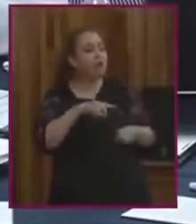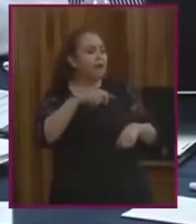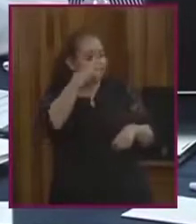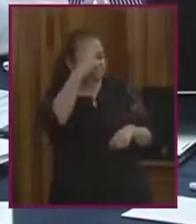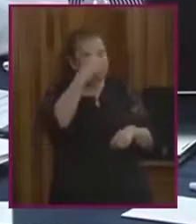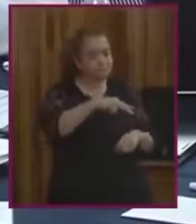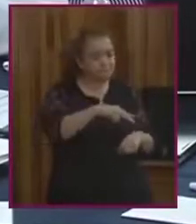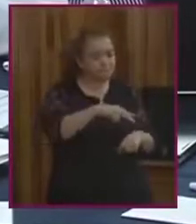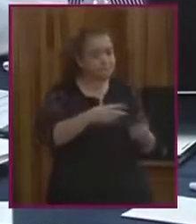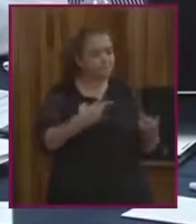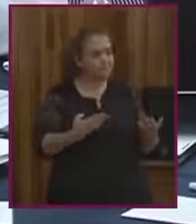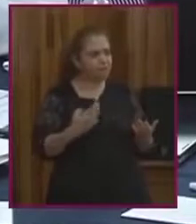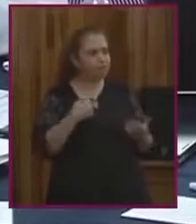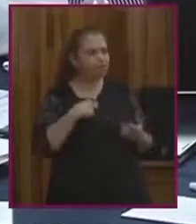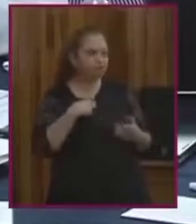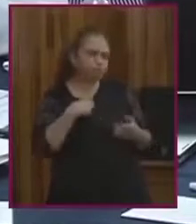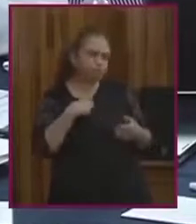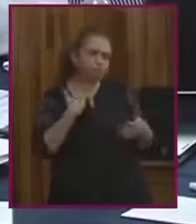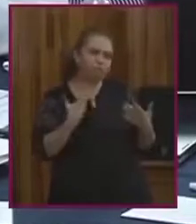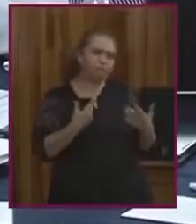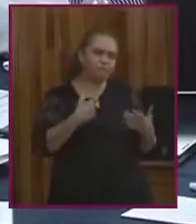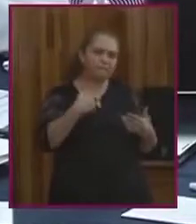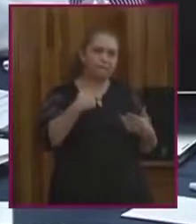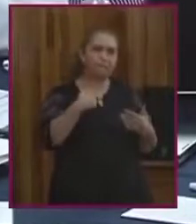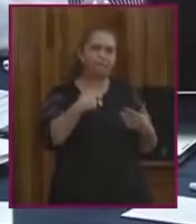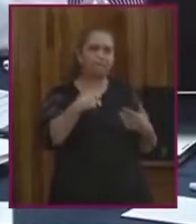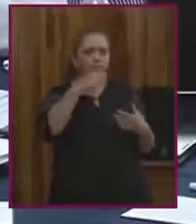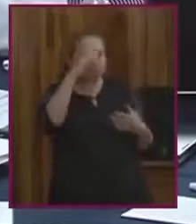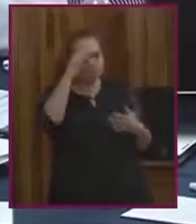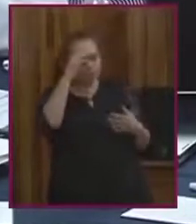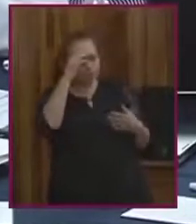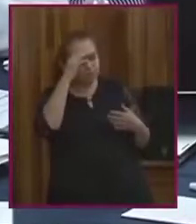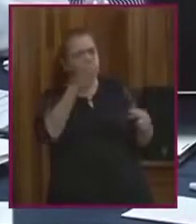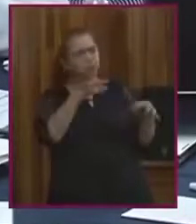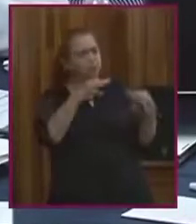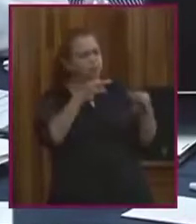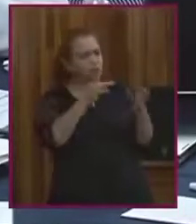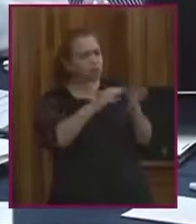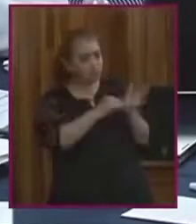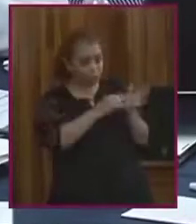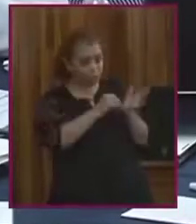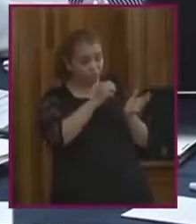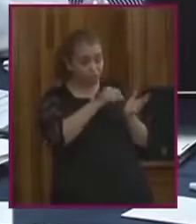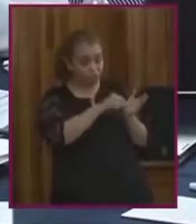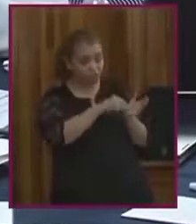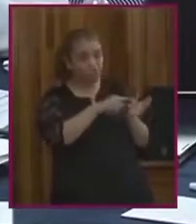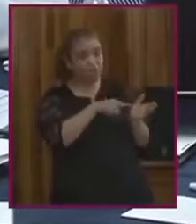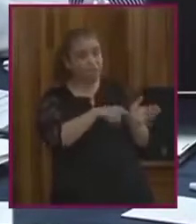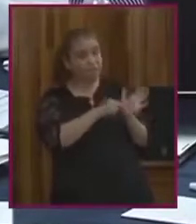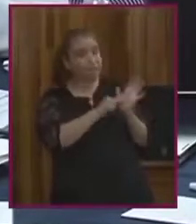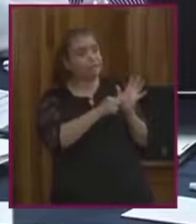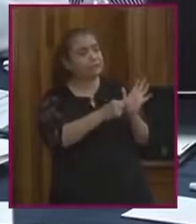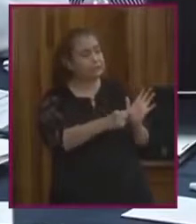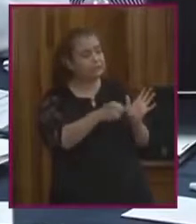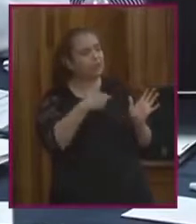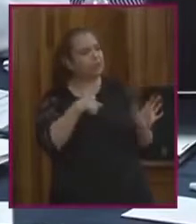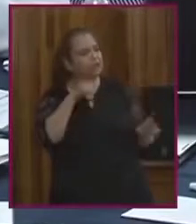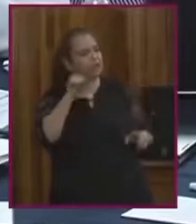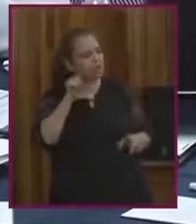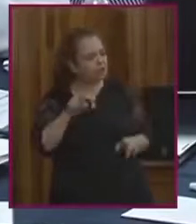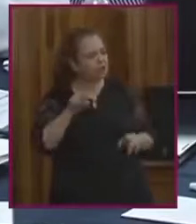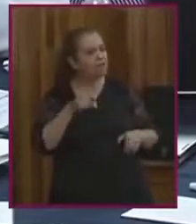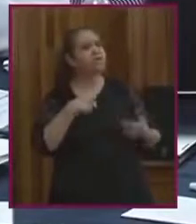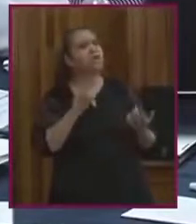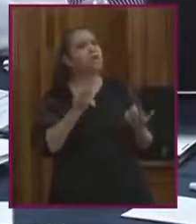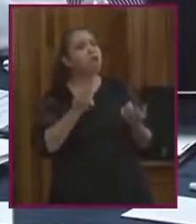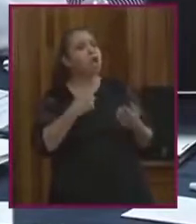celebra, yo de mi parte, que este documento sea concebido como un instrumento que va a permitir a la población ejercer su